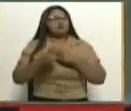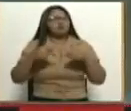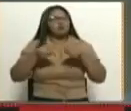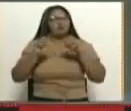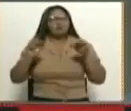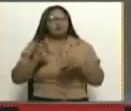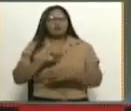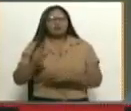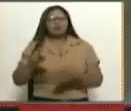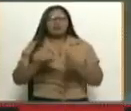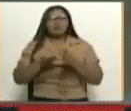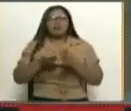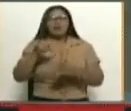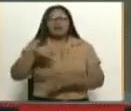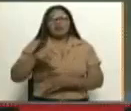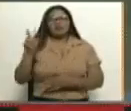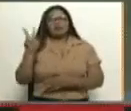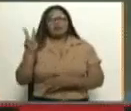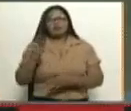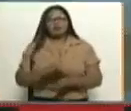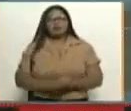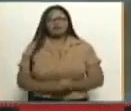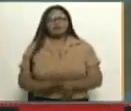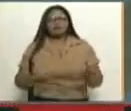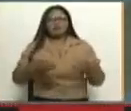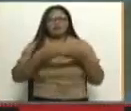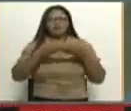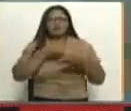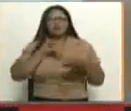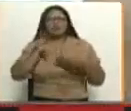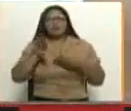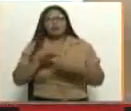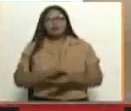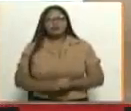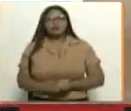la República Islámica de Irán, de la delegación a nuestro país. A